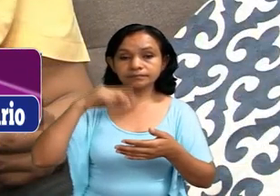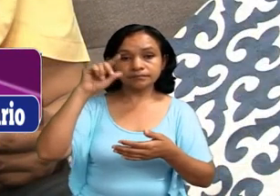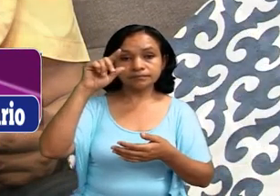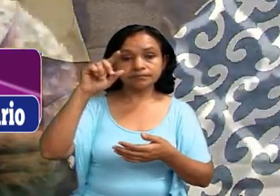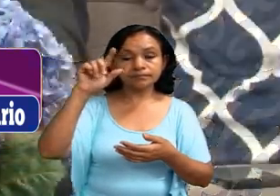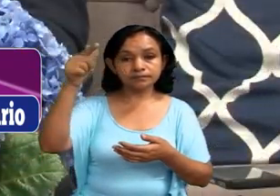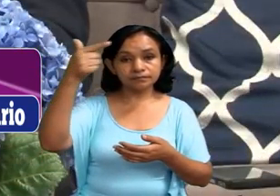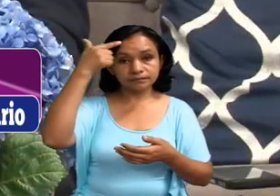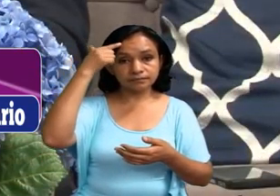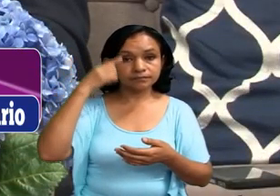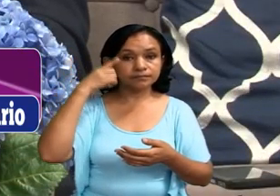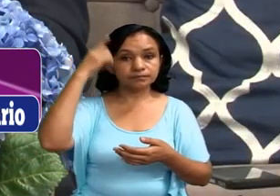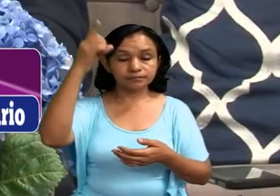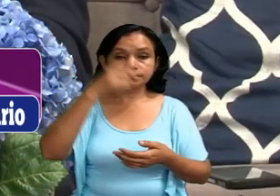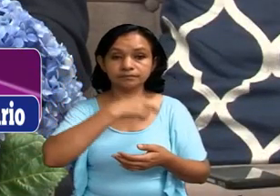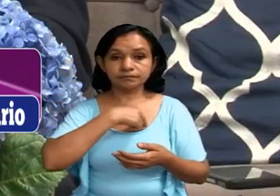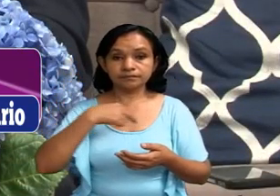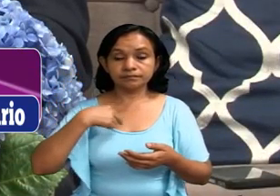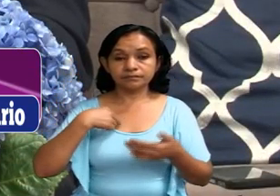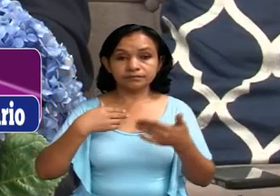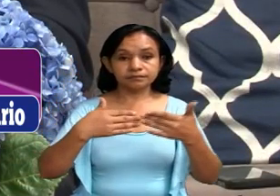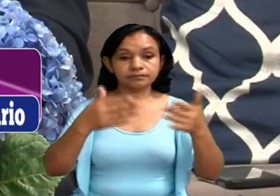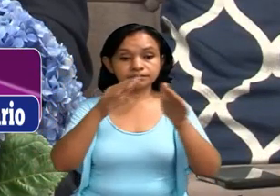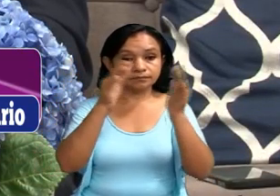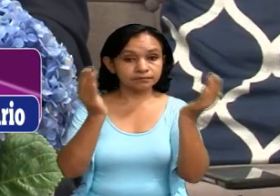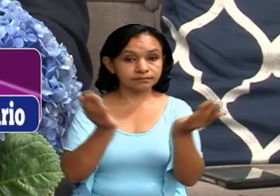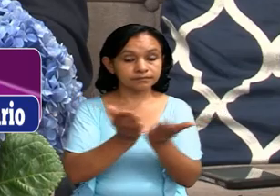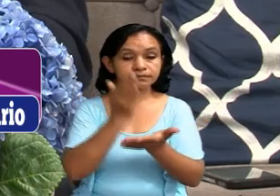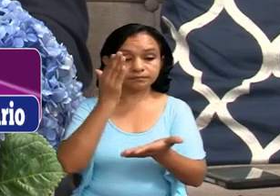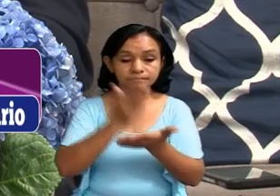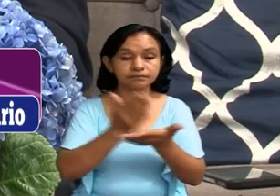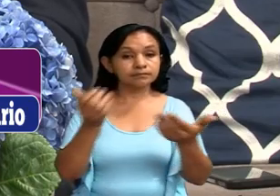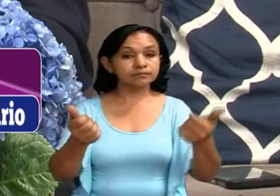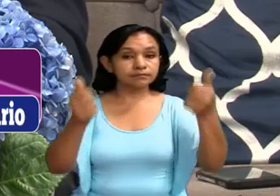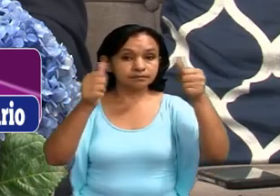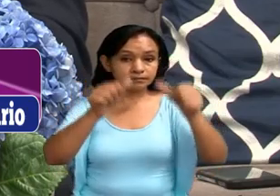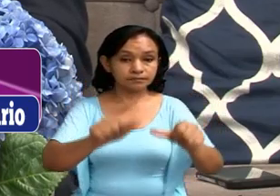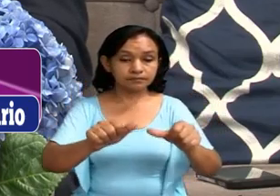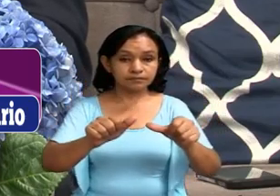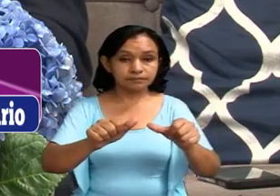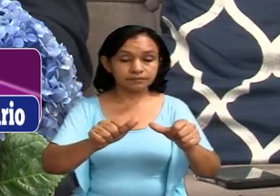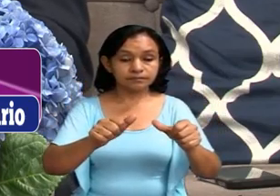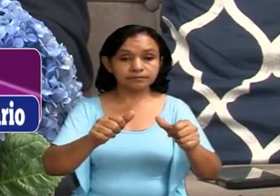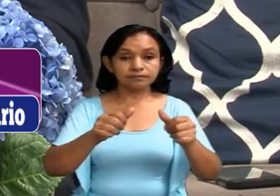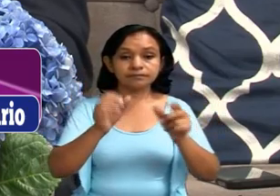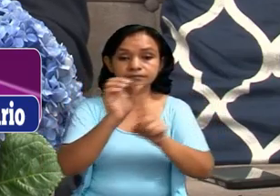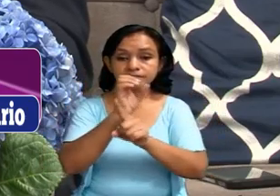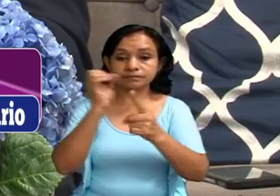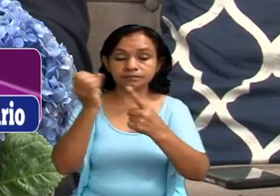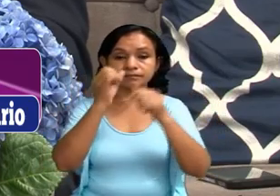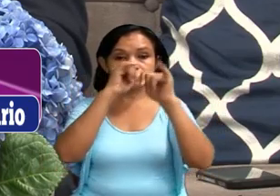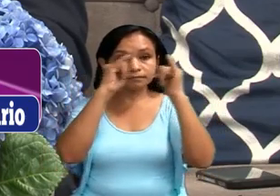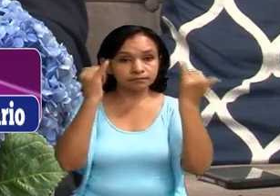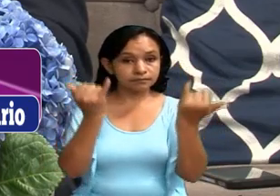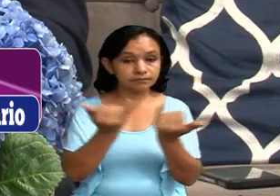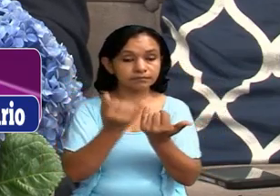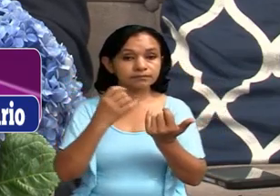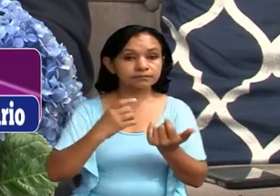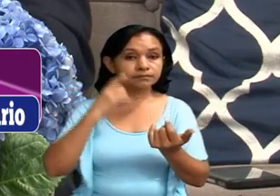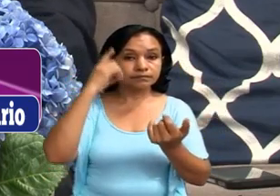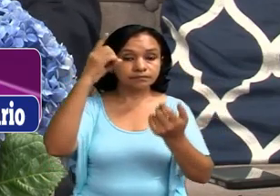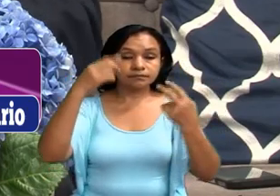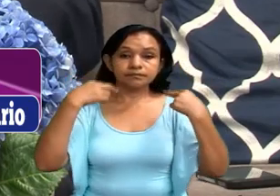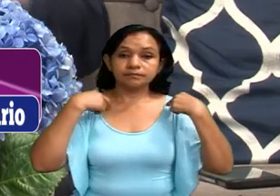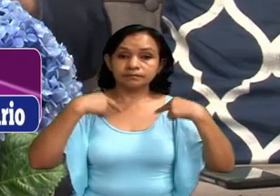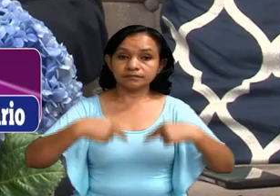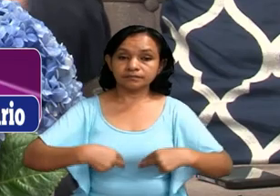desarrollo en el mundo y que son mandatos también o perspectivas de grandes organismos internacionales, que es el desarrollo humano.